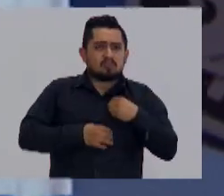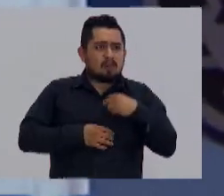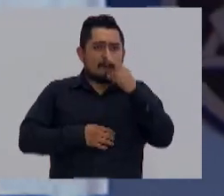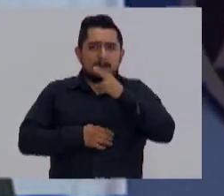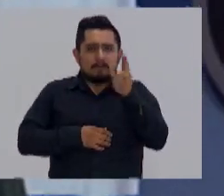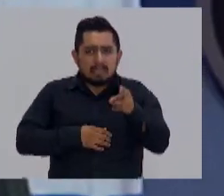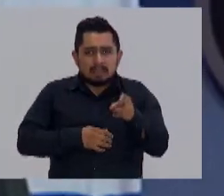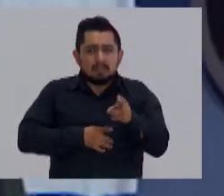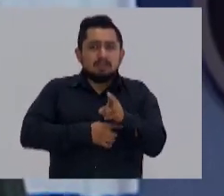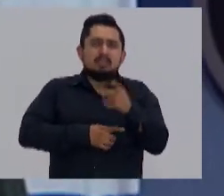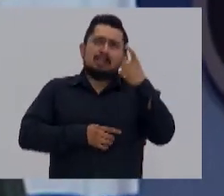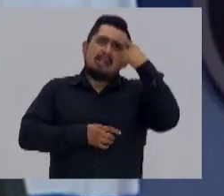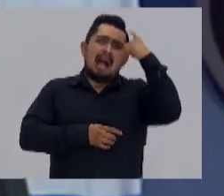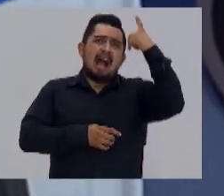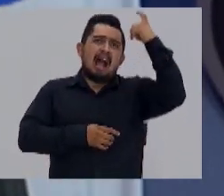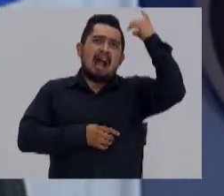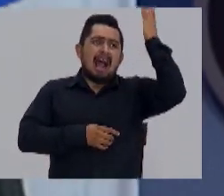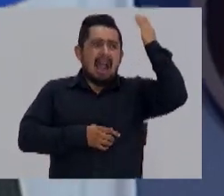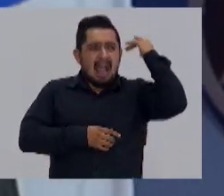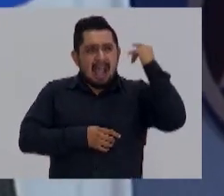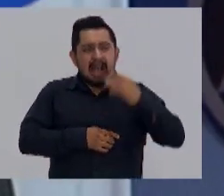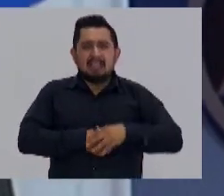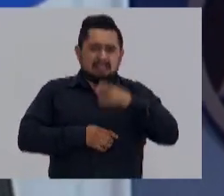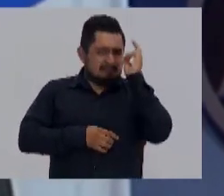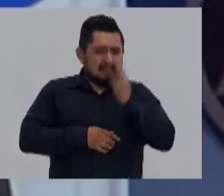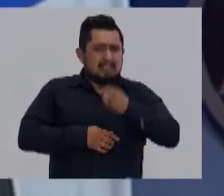Y yo recuerdo que